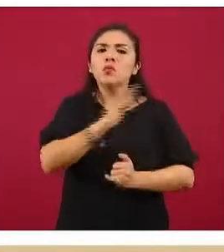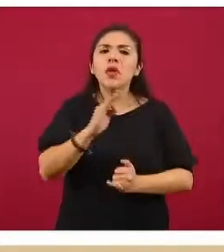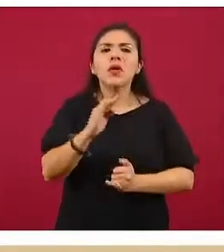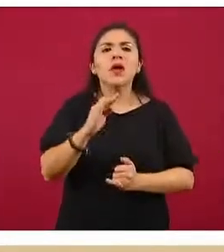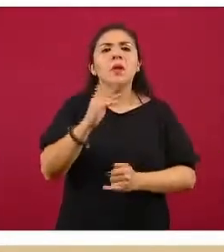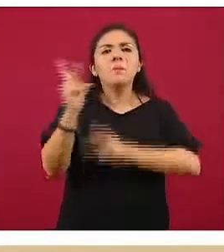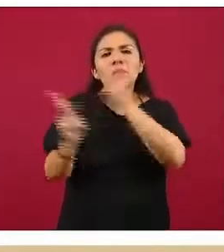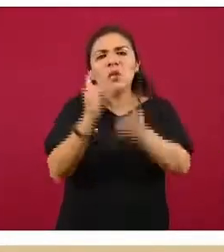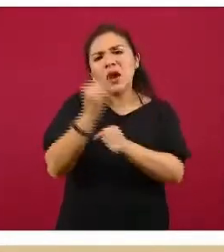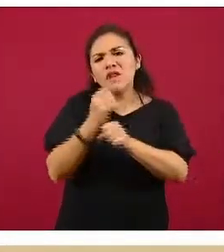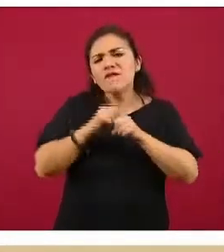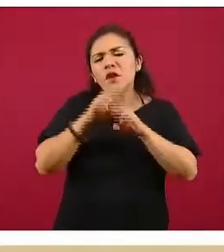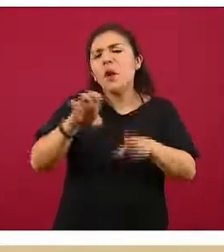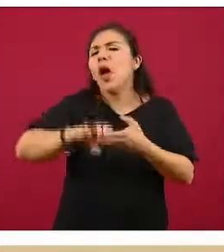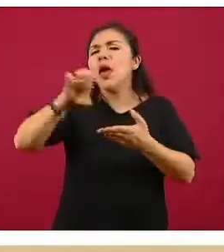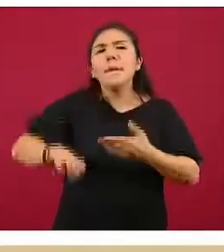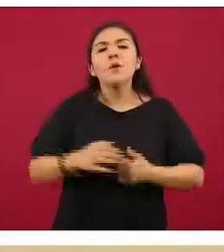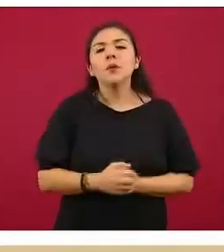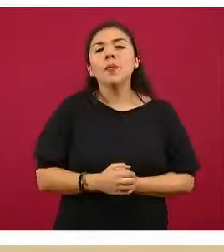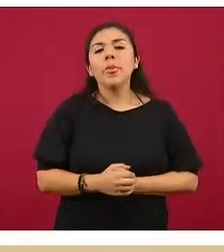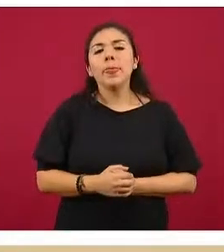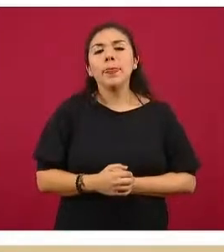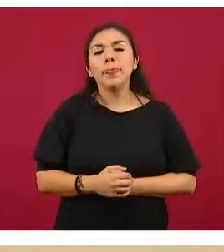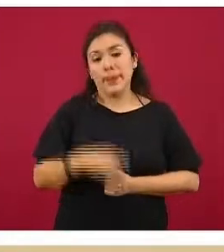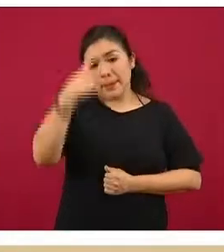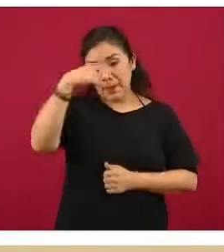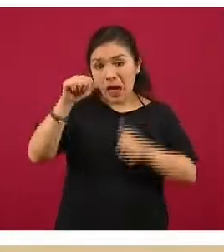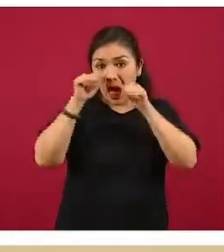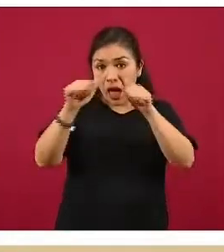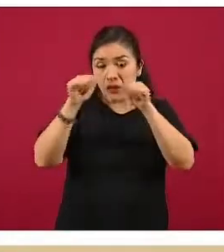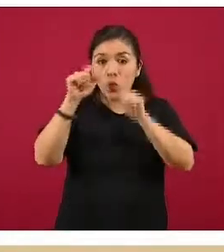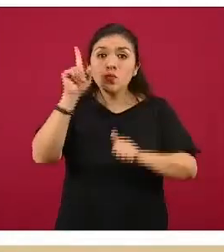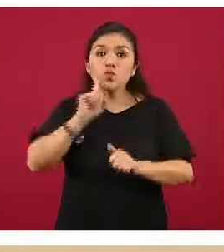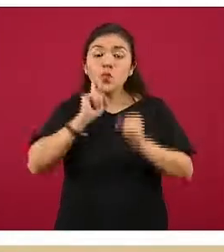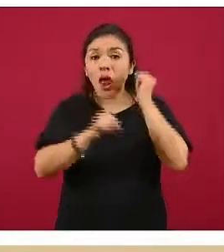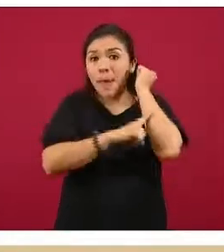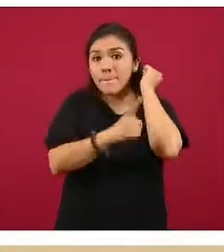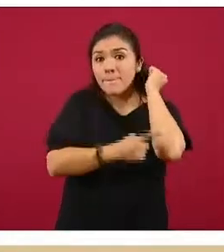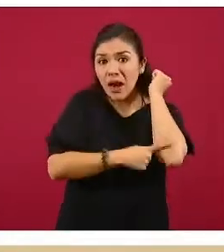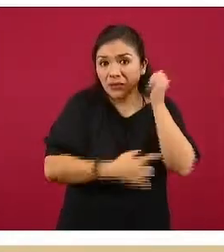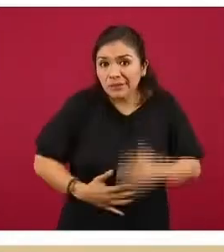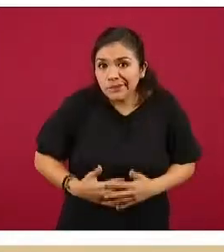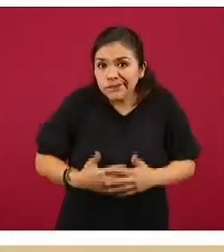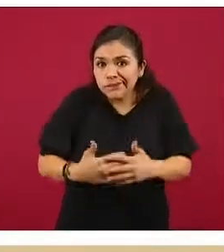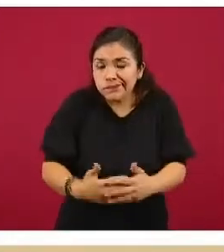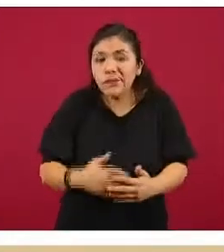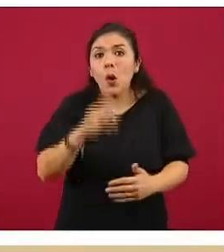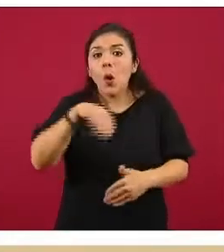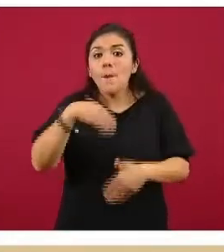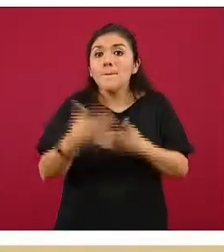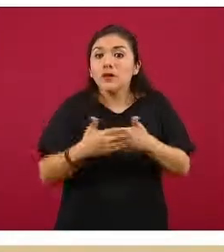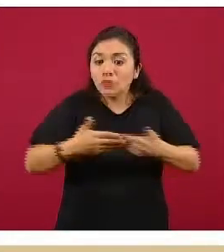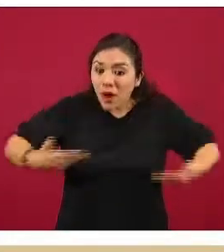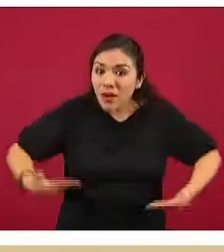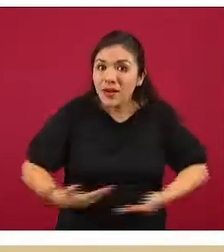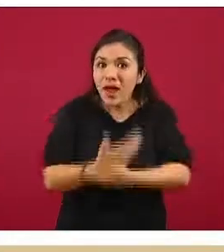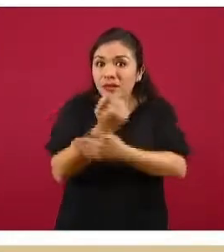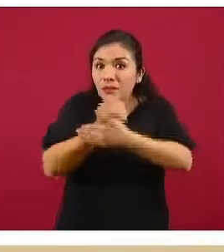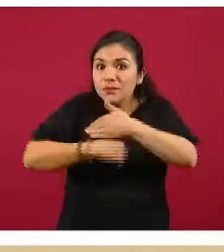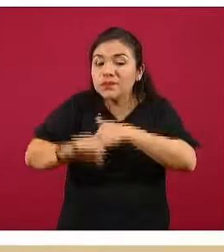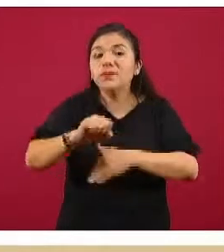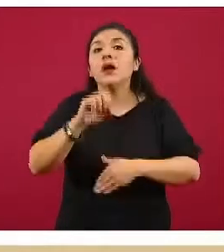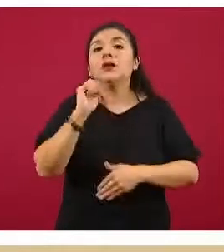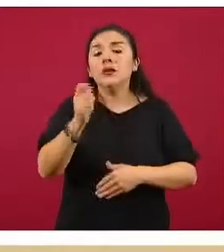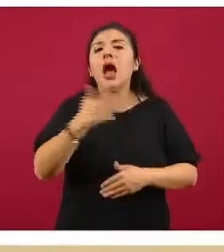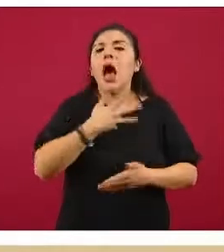recibir información, por ejemplo, para atención a mujeres en embarazo, que están en parto, puerperio o lactancia. Se estableció